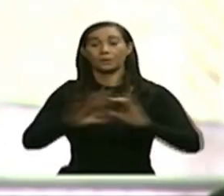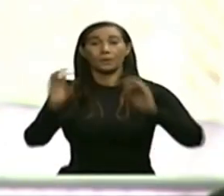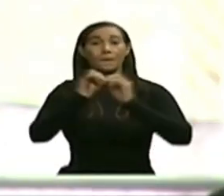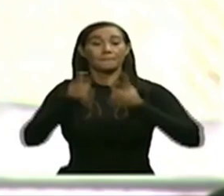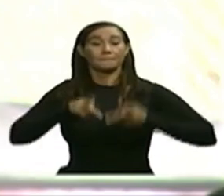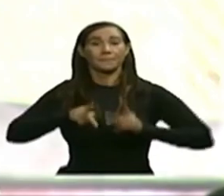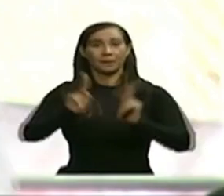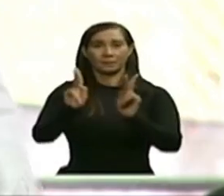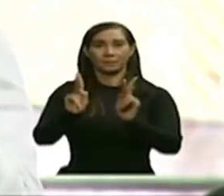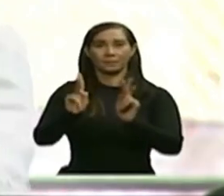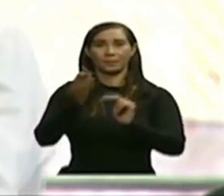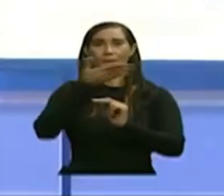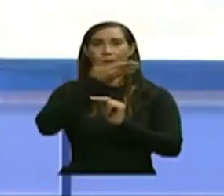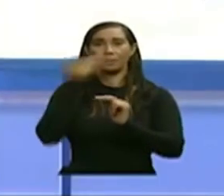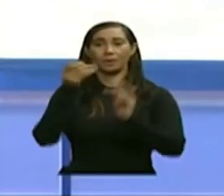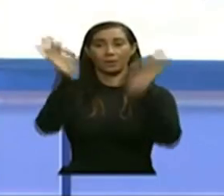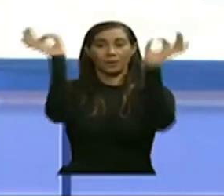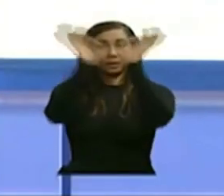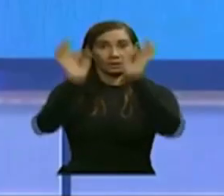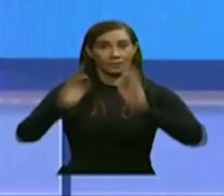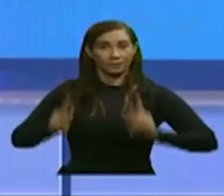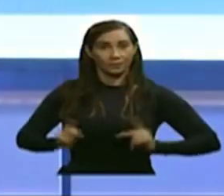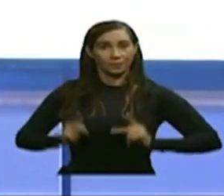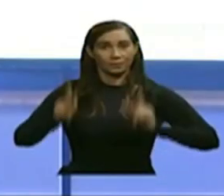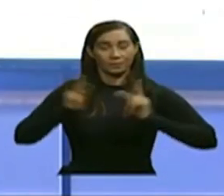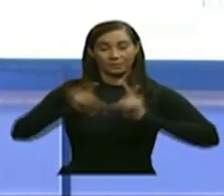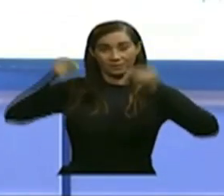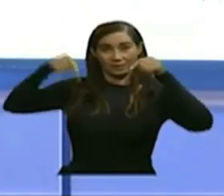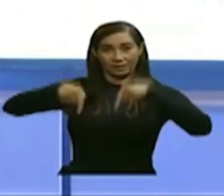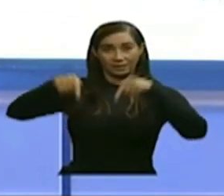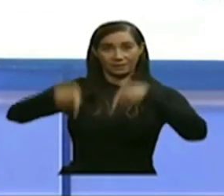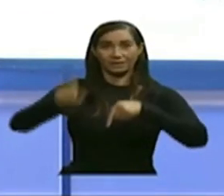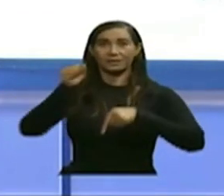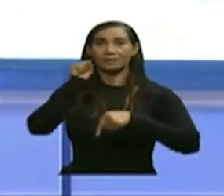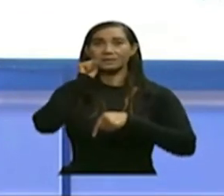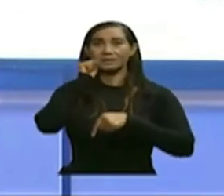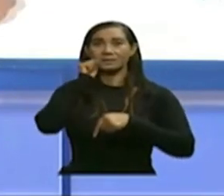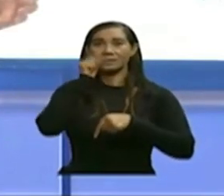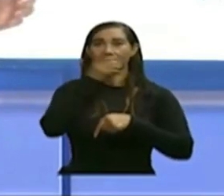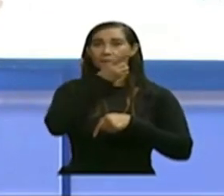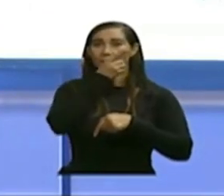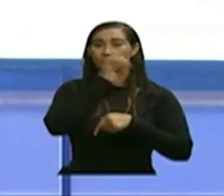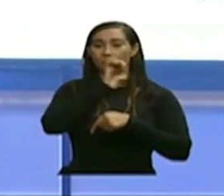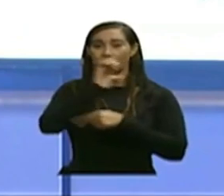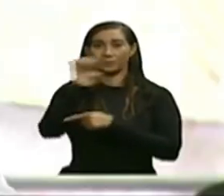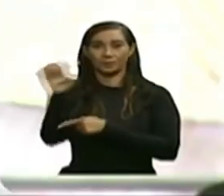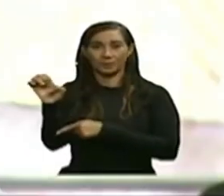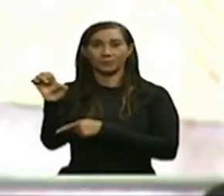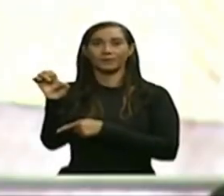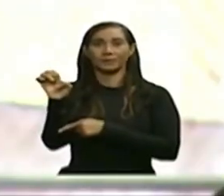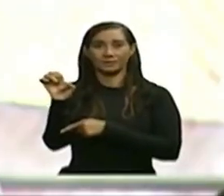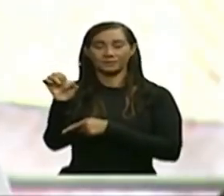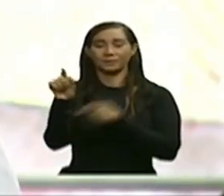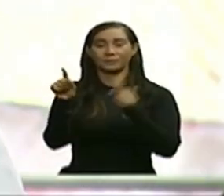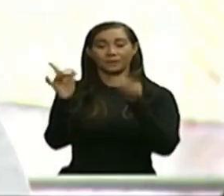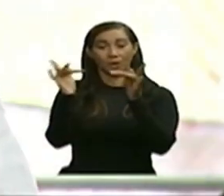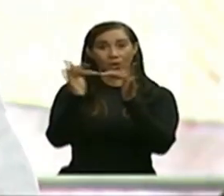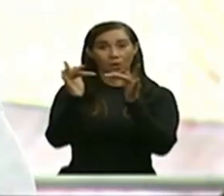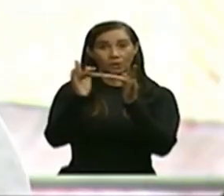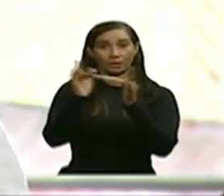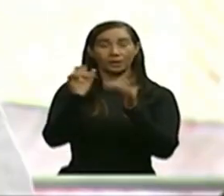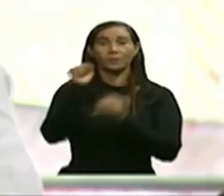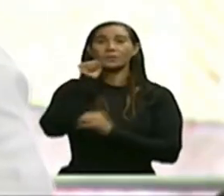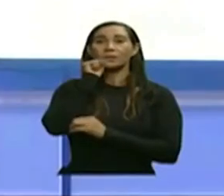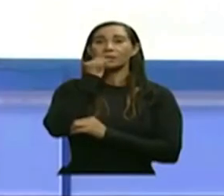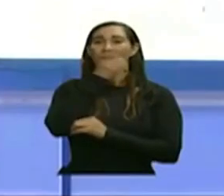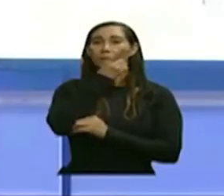y mejorando la calidad de vida en esta ciudad entre Santo Domingo Este y Santo Domingo Norte,